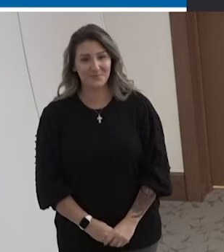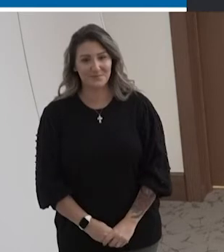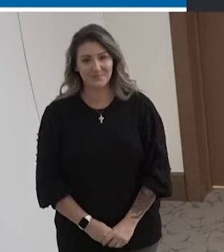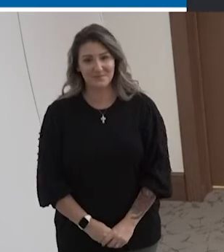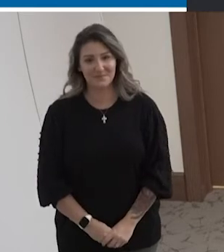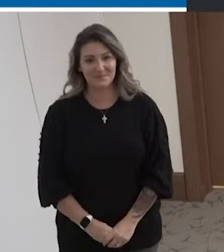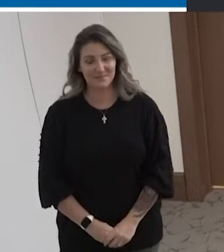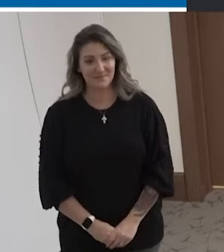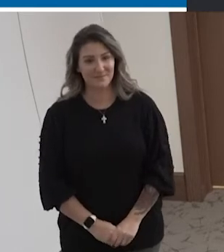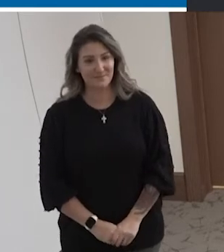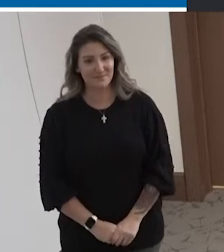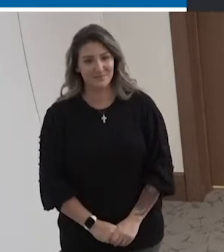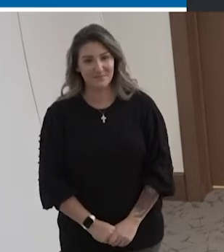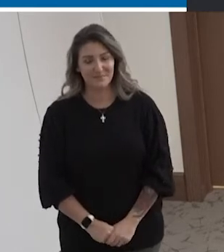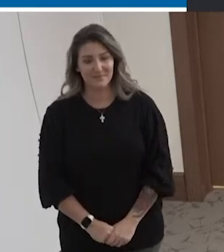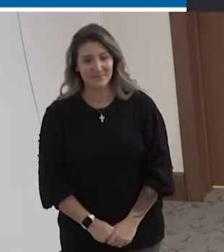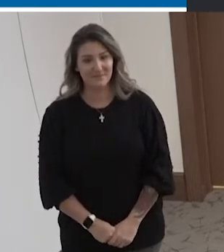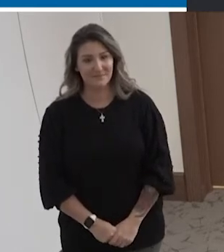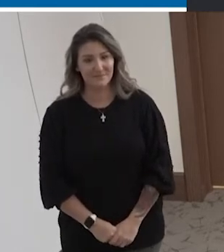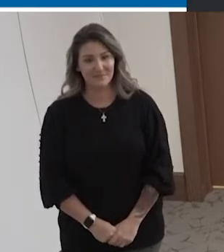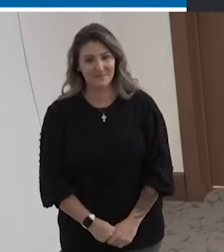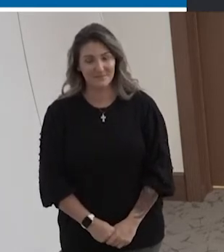ser puestos en